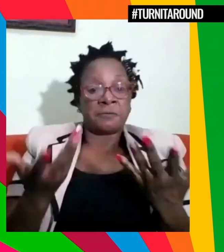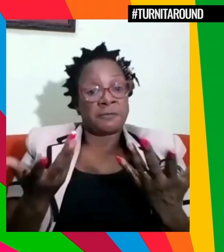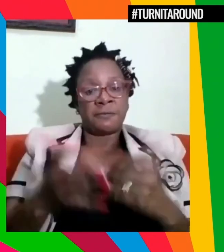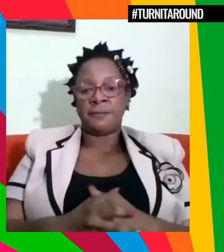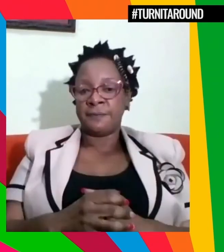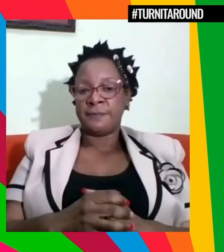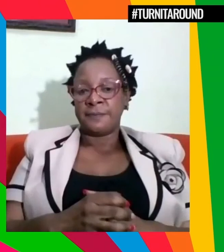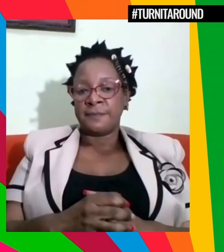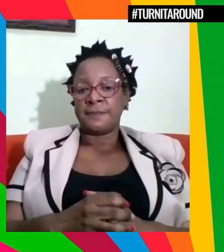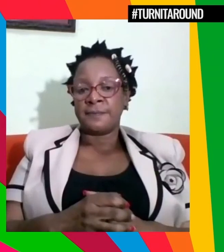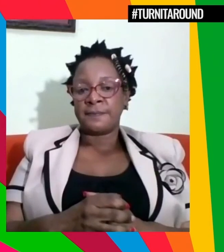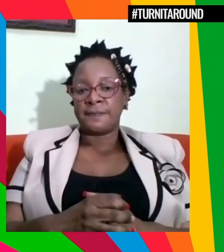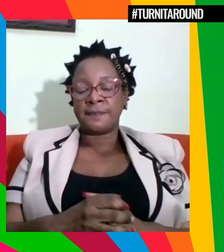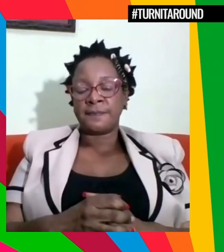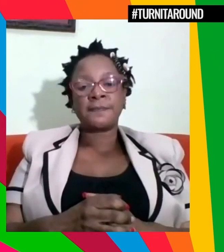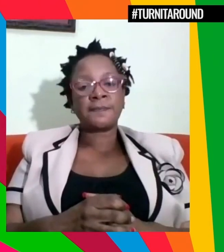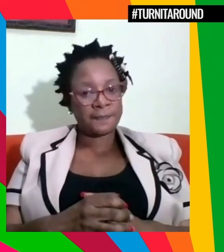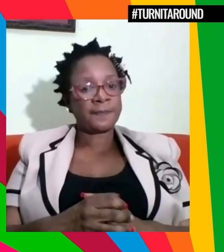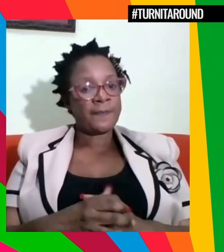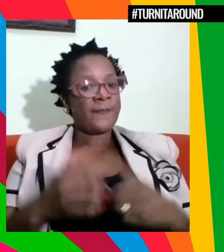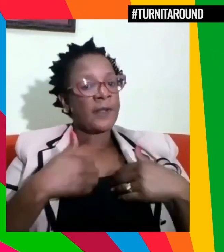La verdad es que estoy deseando que